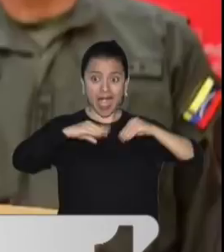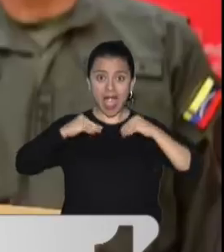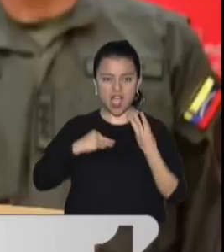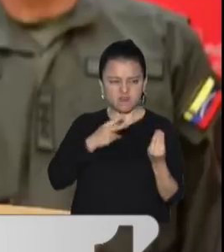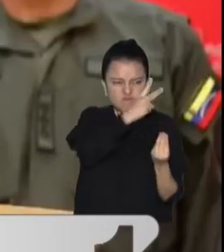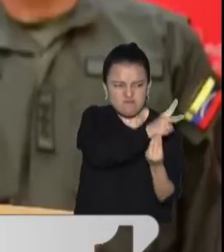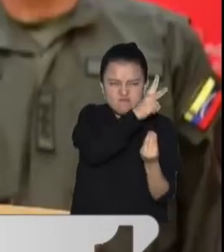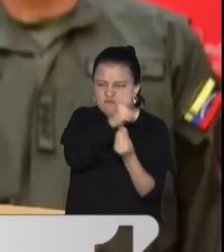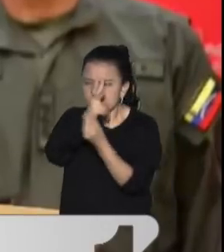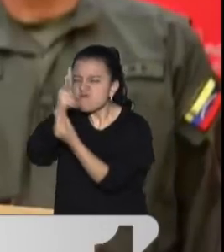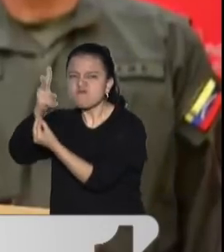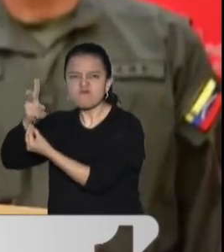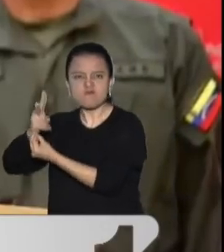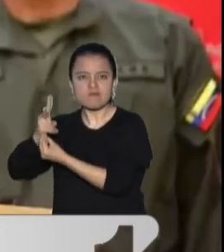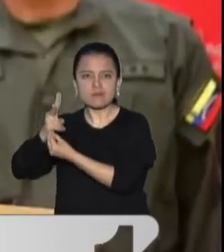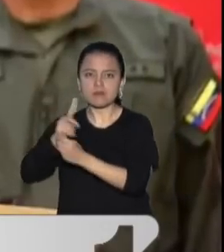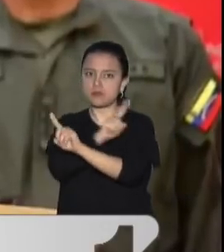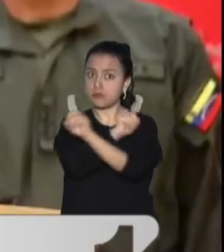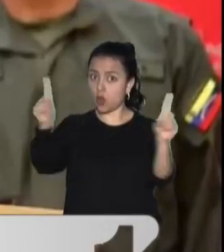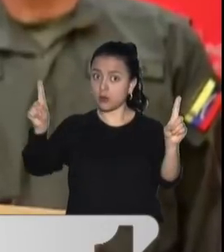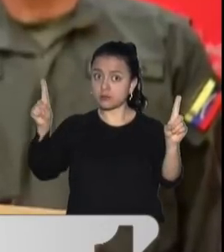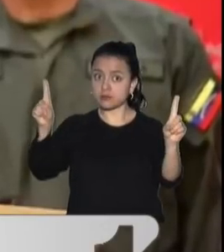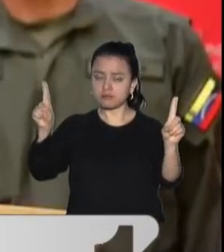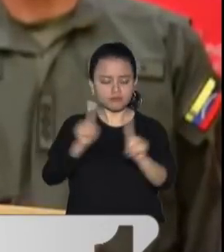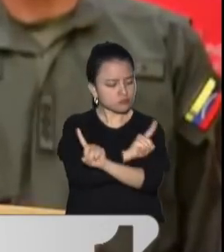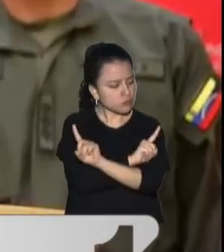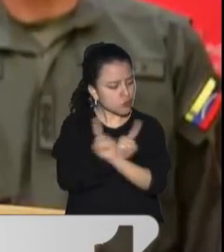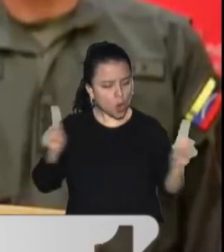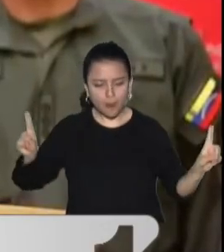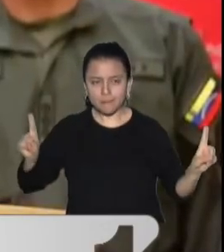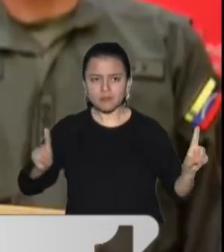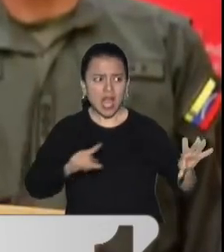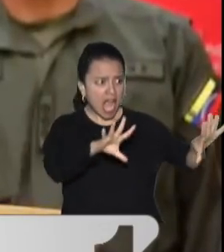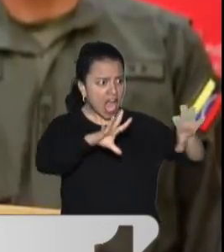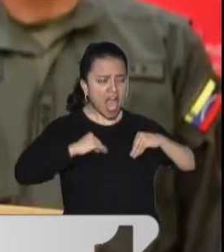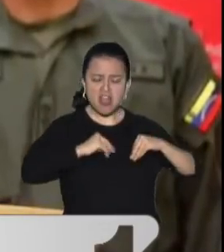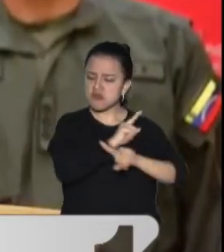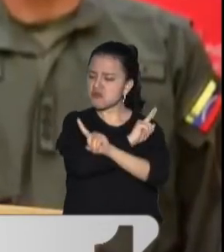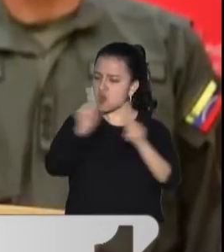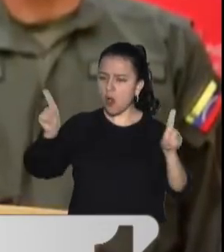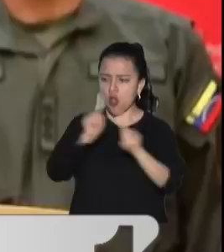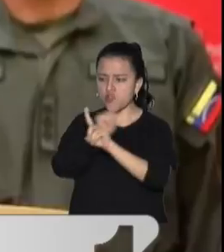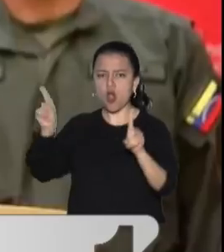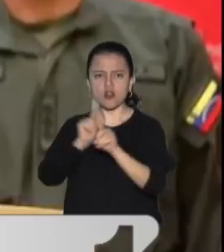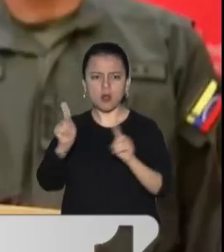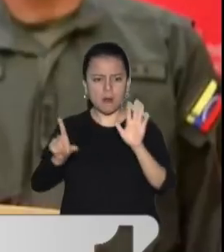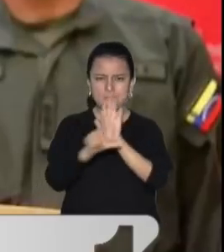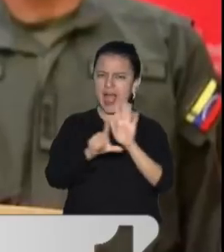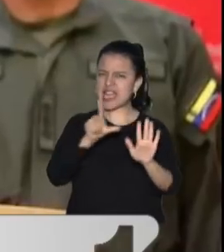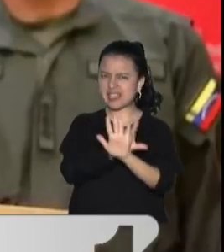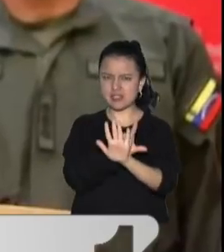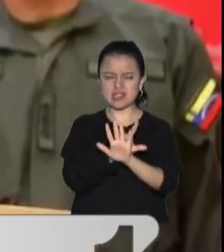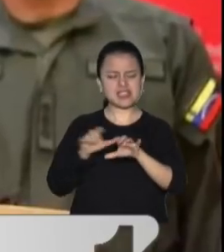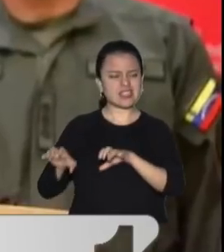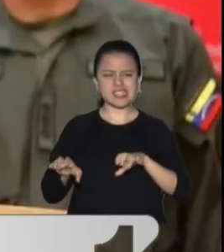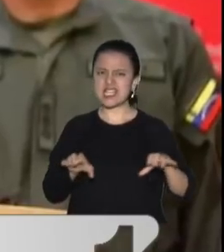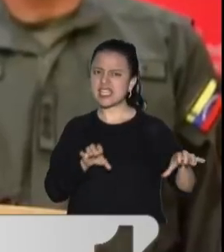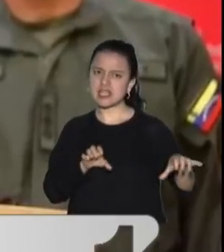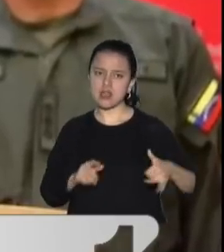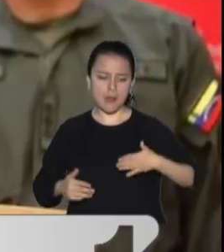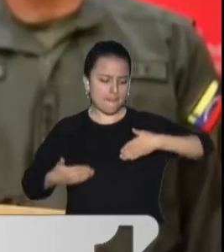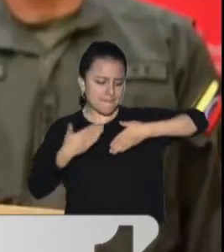reiterando contundentemente que no toleraremos grupos armados al margen de la ley en